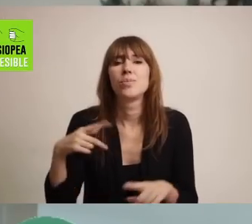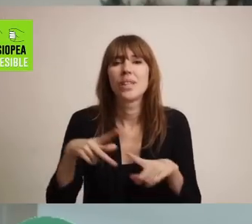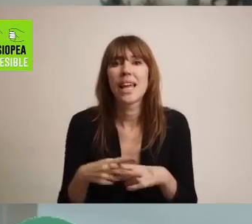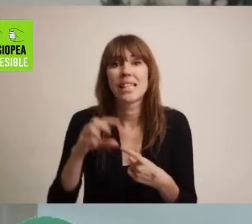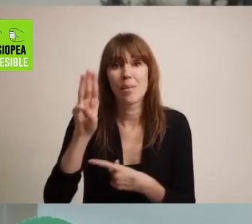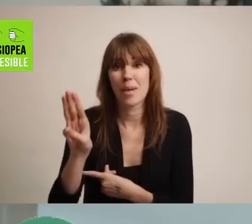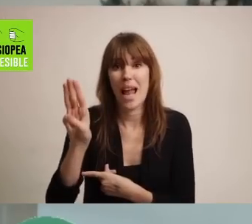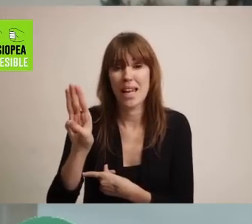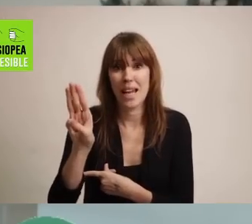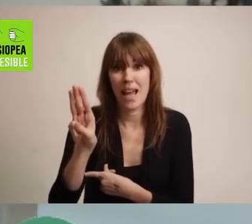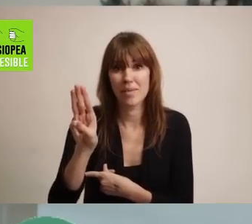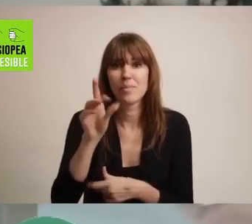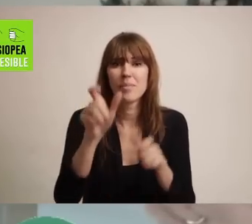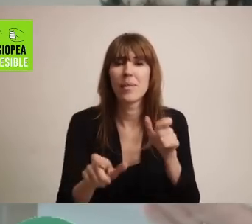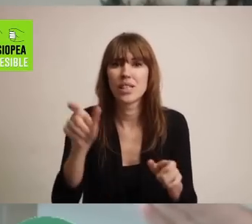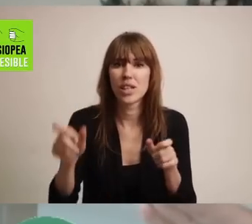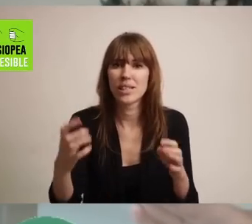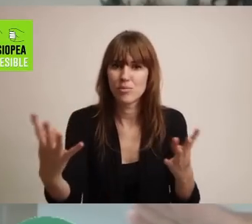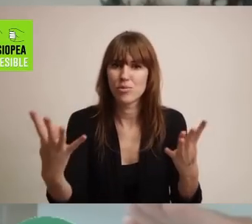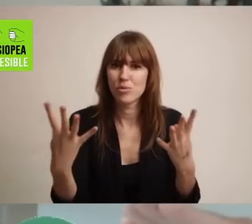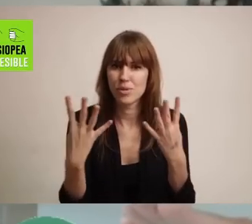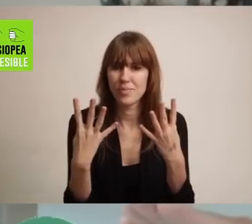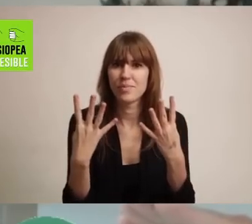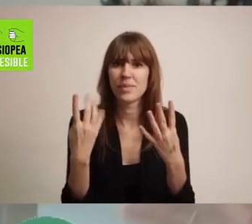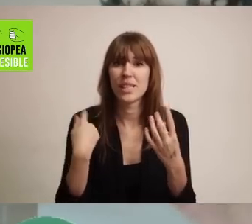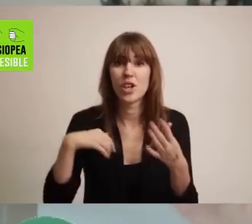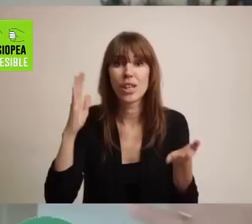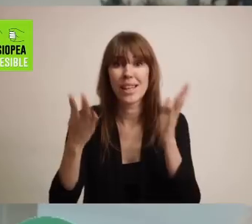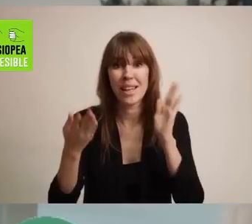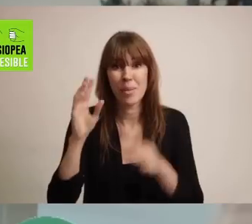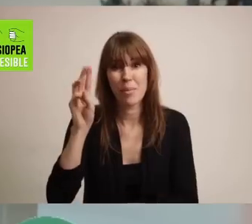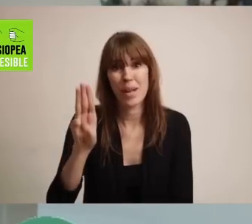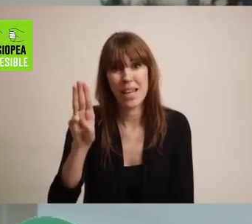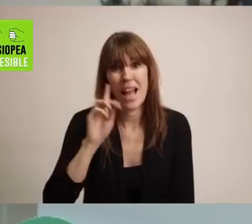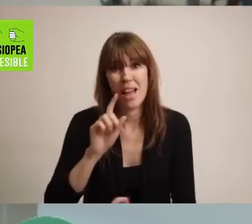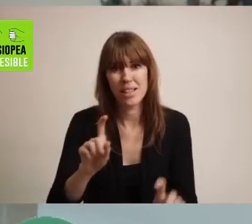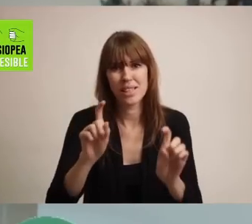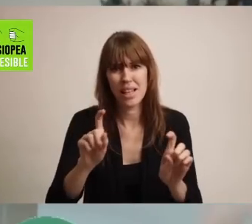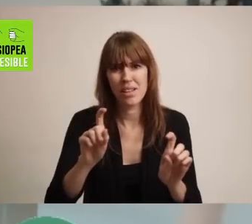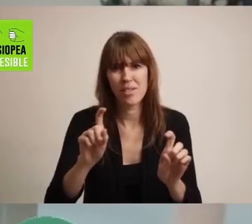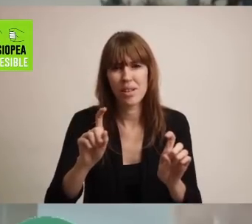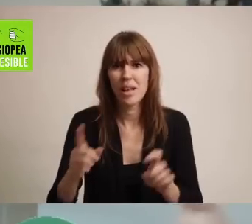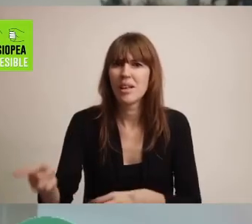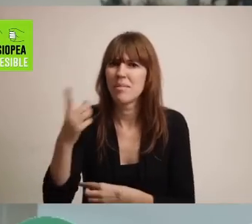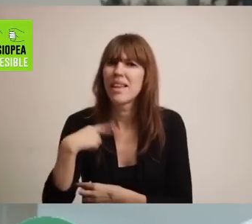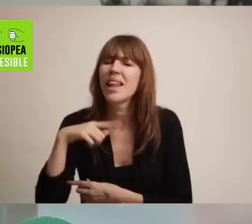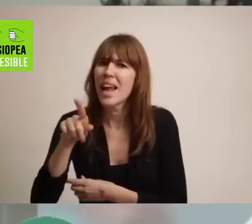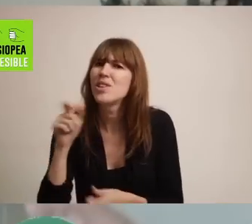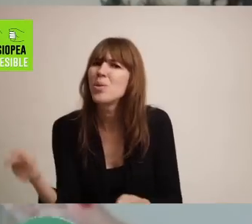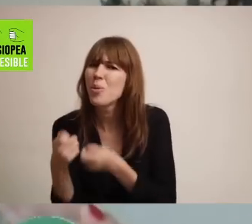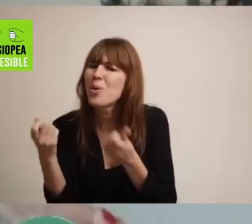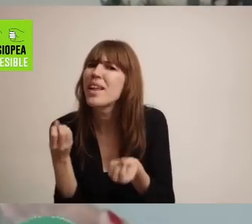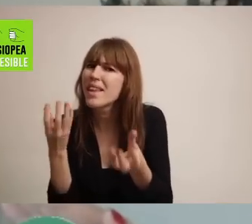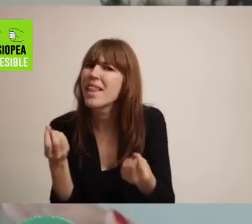pránica para... Ahora no enseño terapia pránica, para que luego no haya comentarios por ahí de que te estás publicitando. No, no,